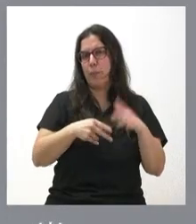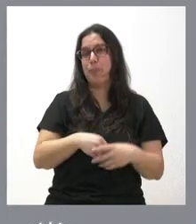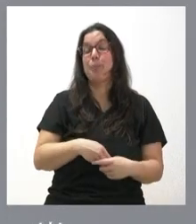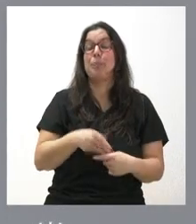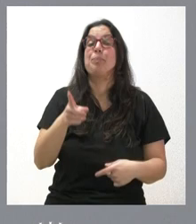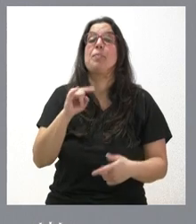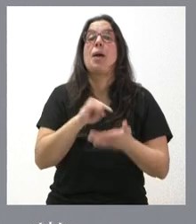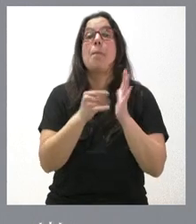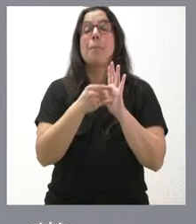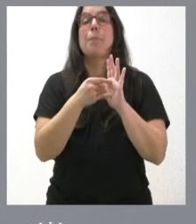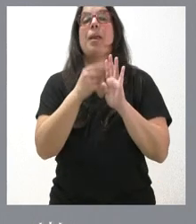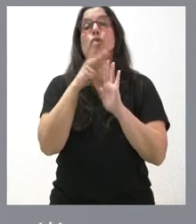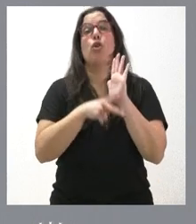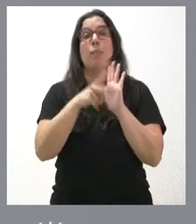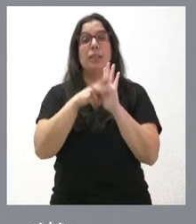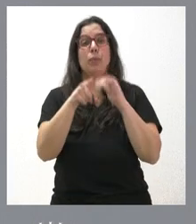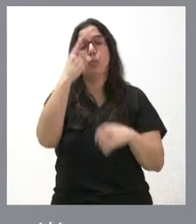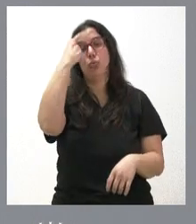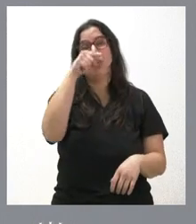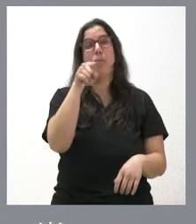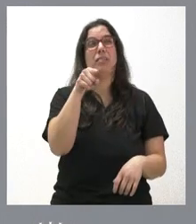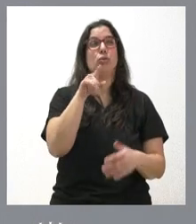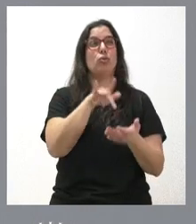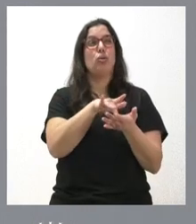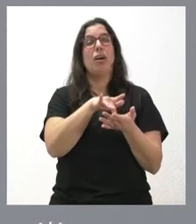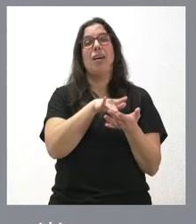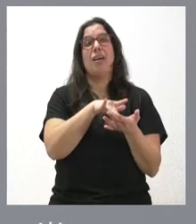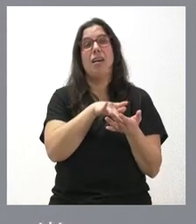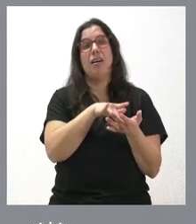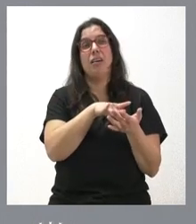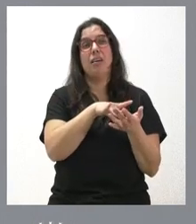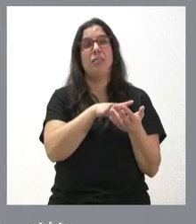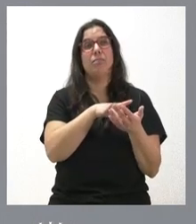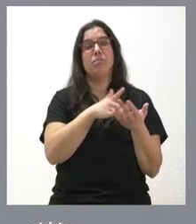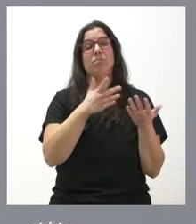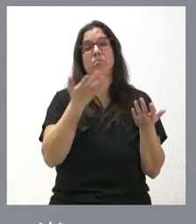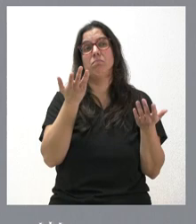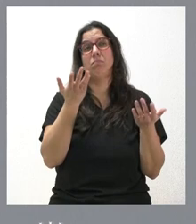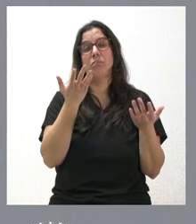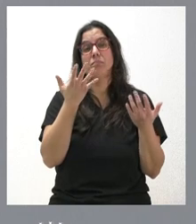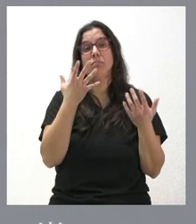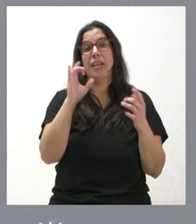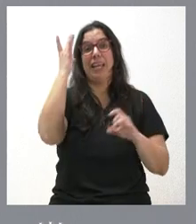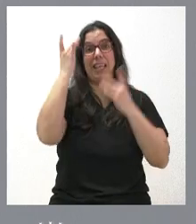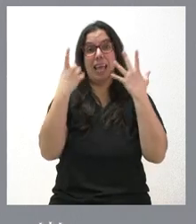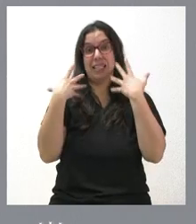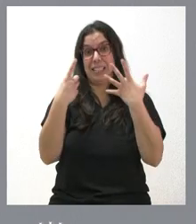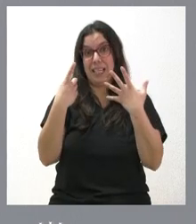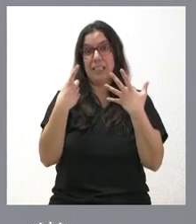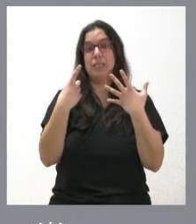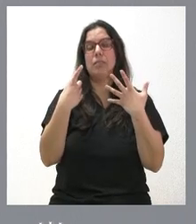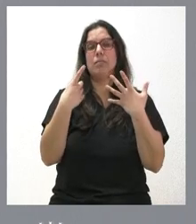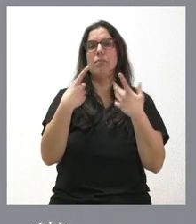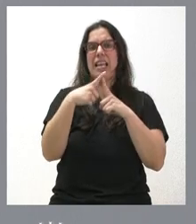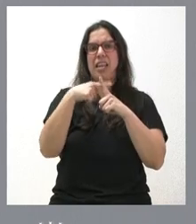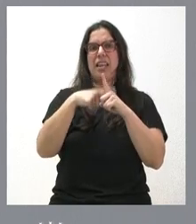normativo saben ustedes que hay en este momento creo recordar seis eh iniciativas con Rango de ley en